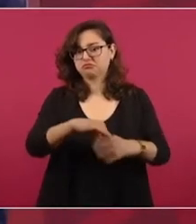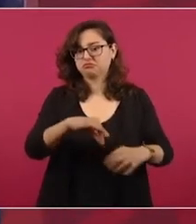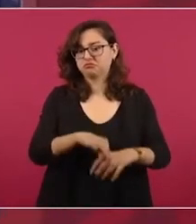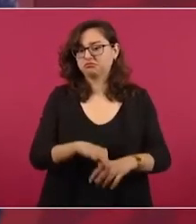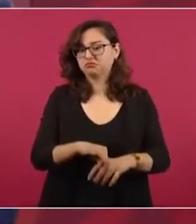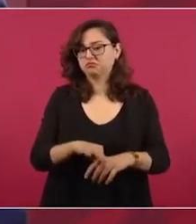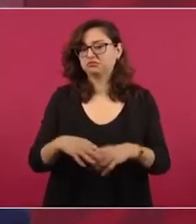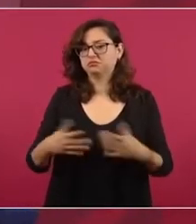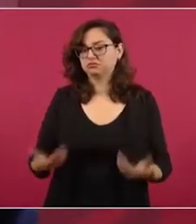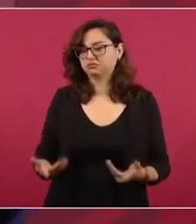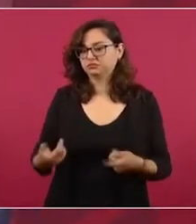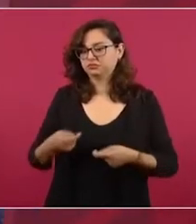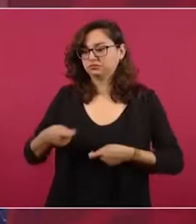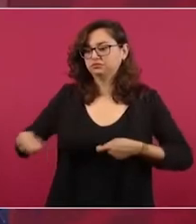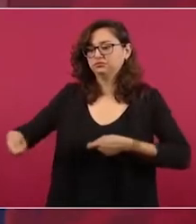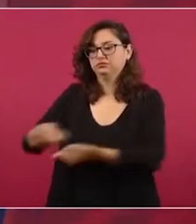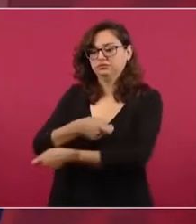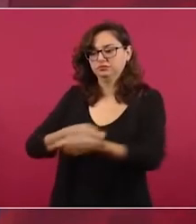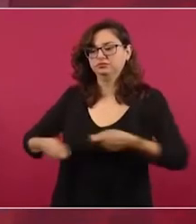te doy tu boleta.